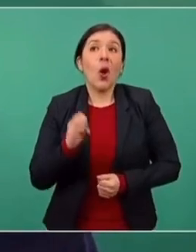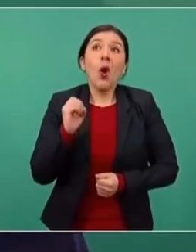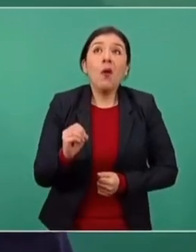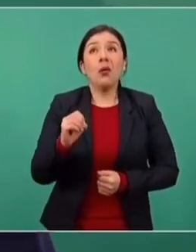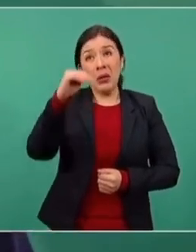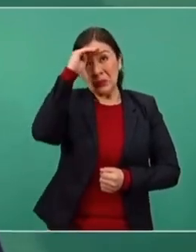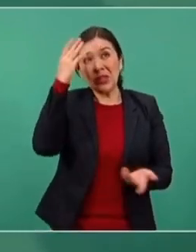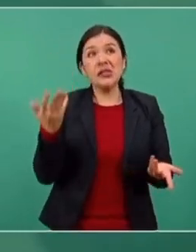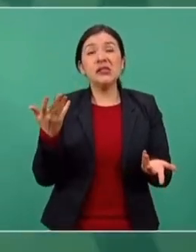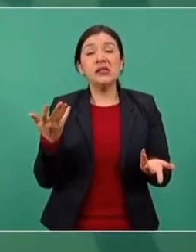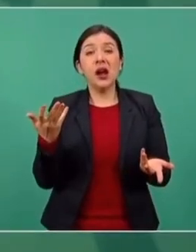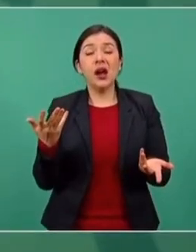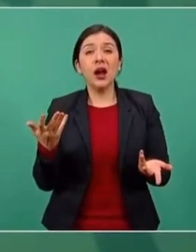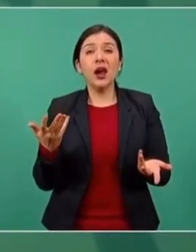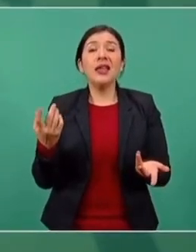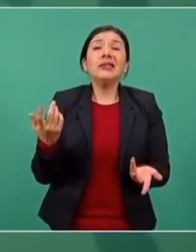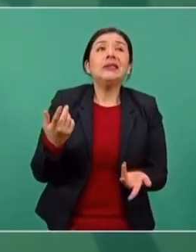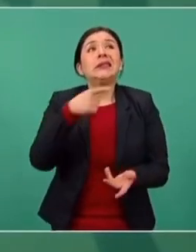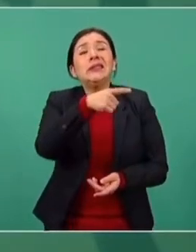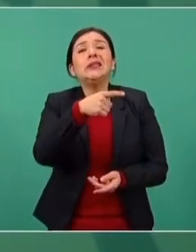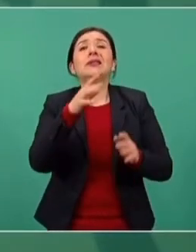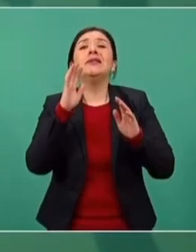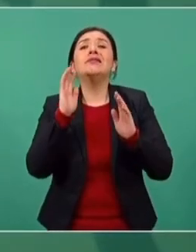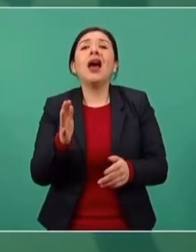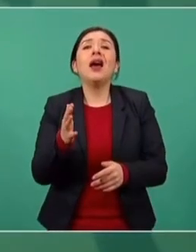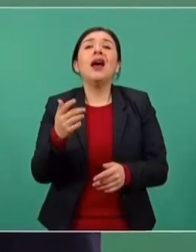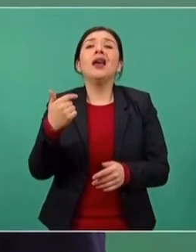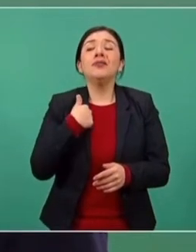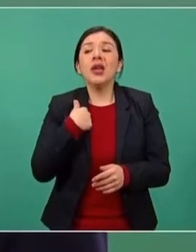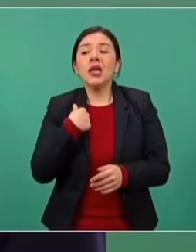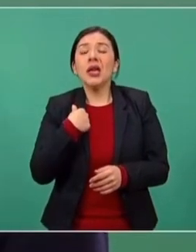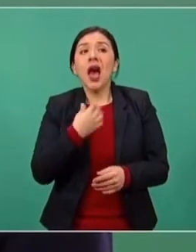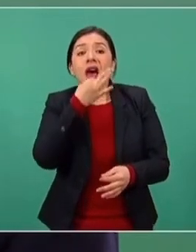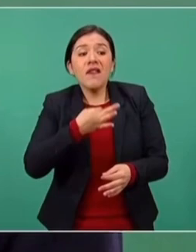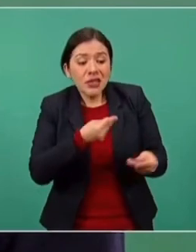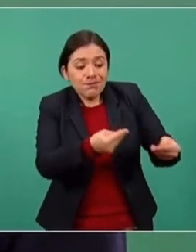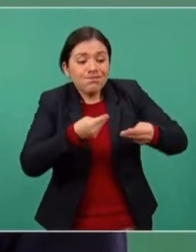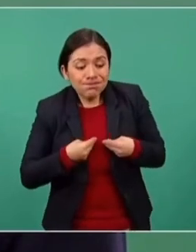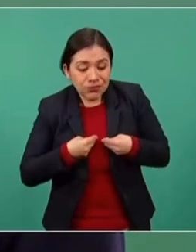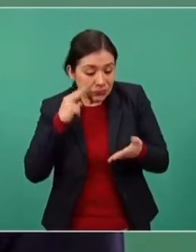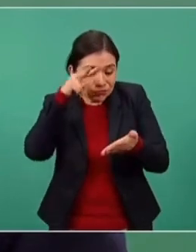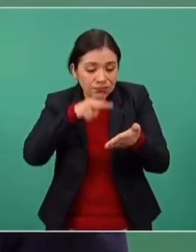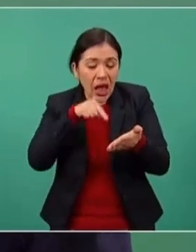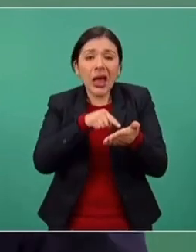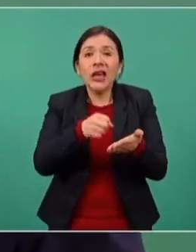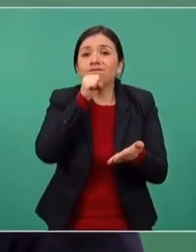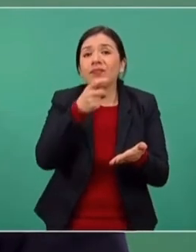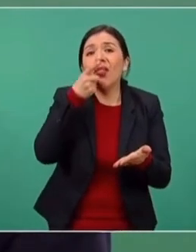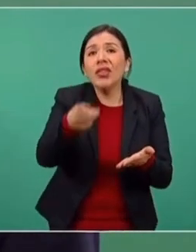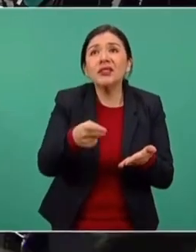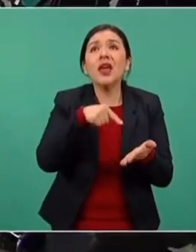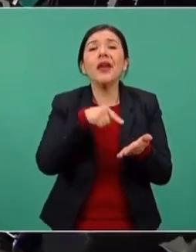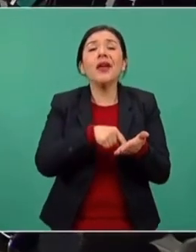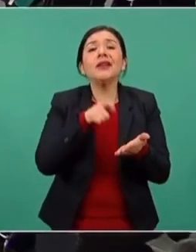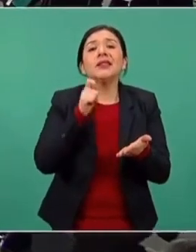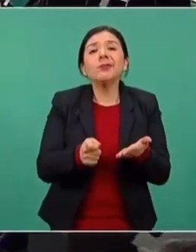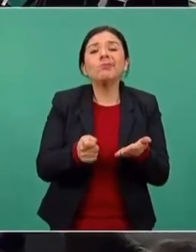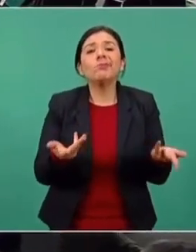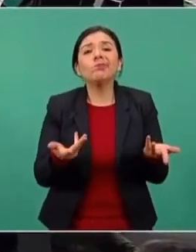de que es que ya me llegó un volante en donde